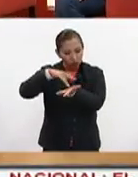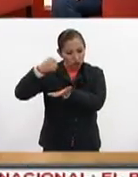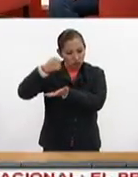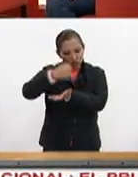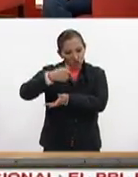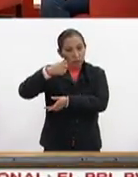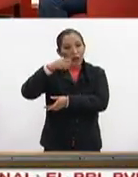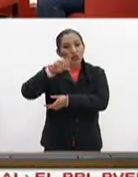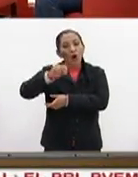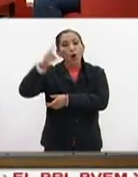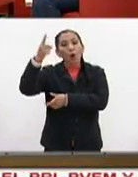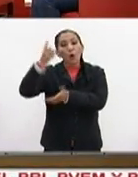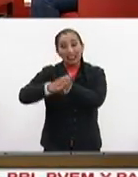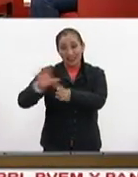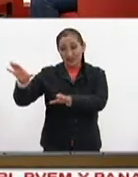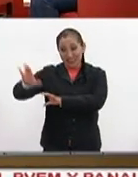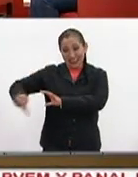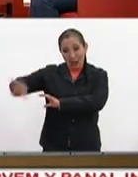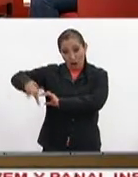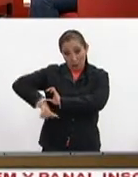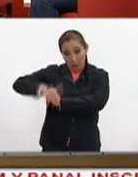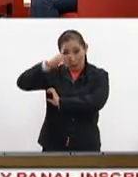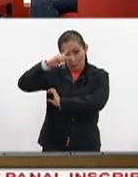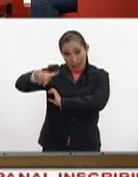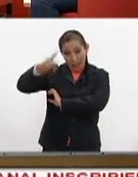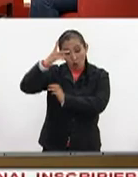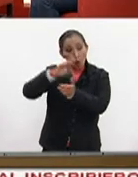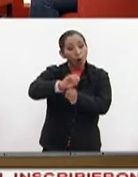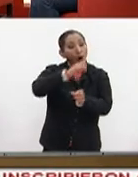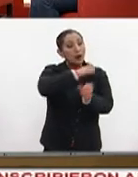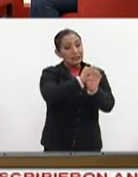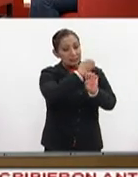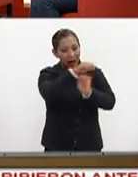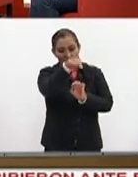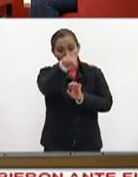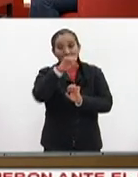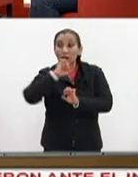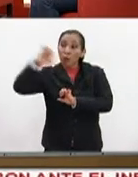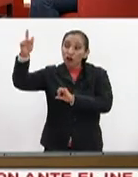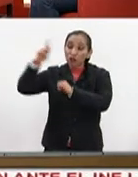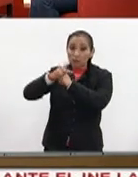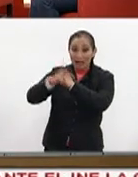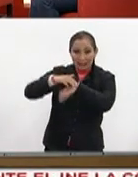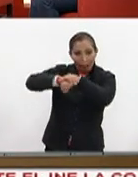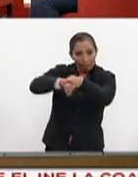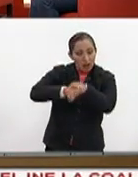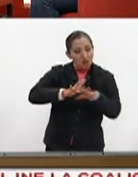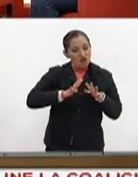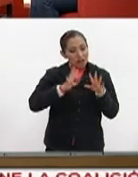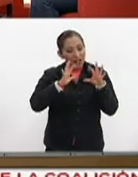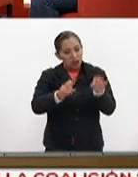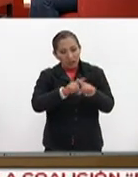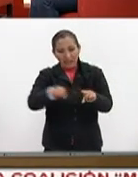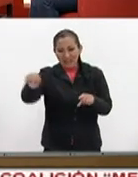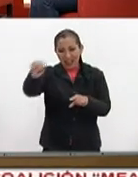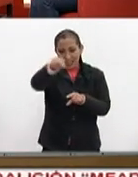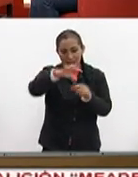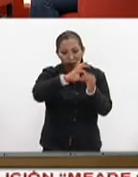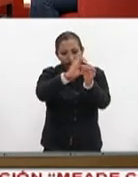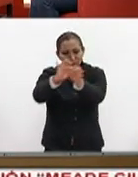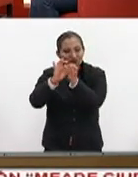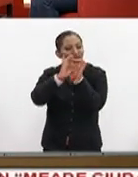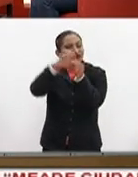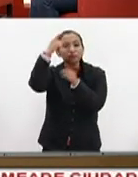no solamente han partido de lo que es el gobierno federal, los gobiernos locales, sino de países amigos, de fundaciones que se han